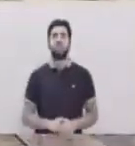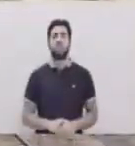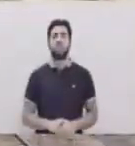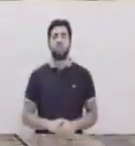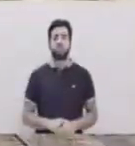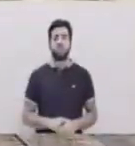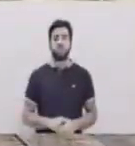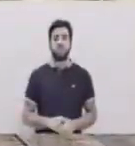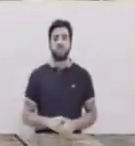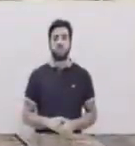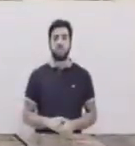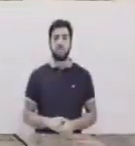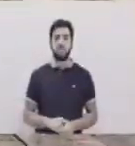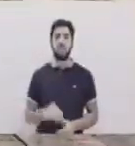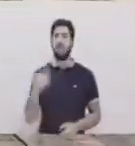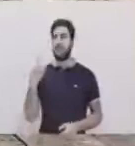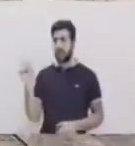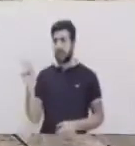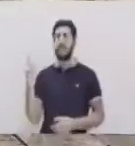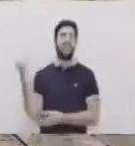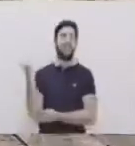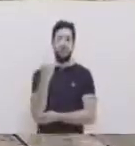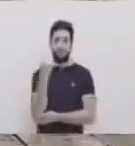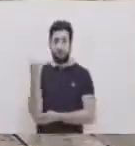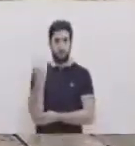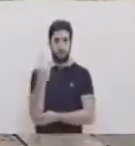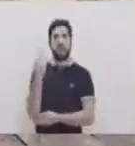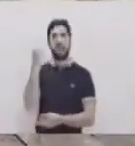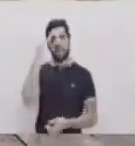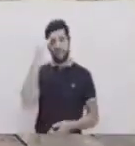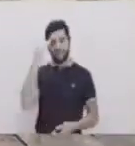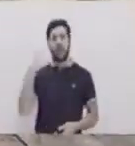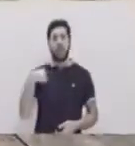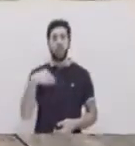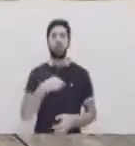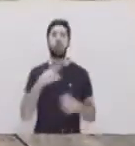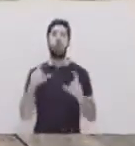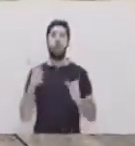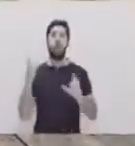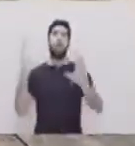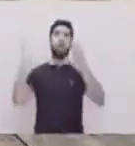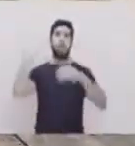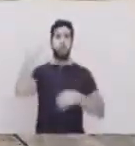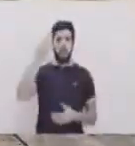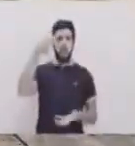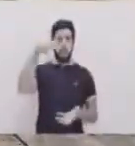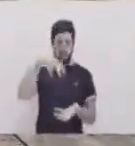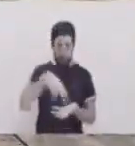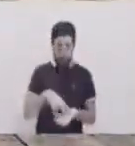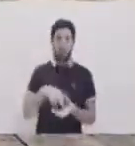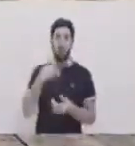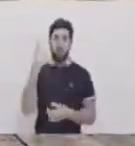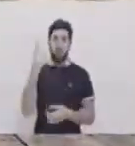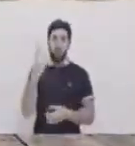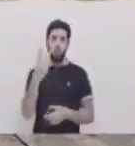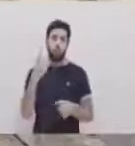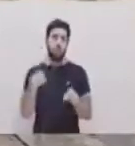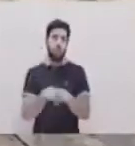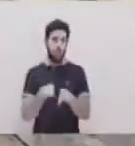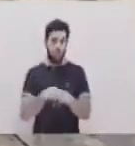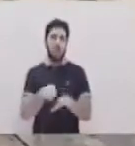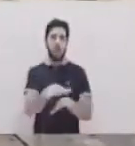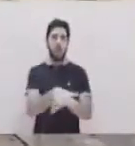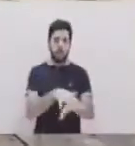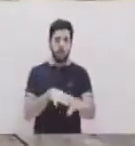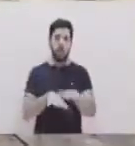la fase de caída. En la fase de caída es importante saber amortiguar la caída del cuerpo con uno o